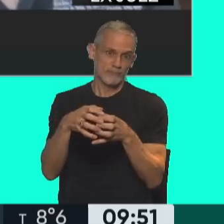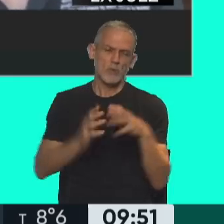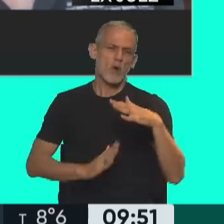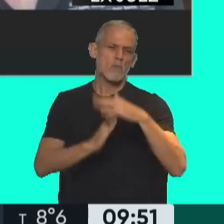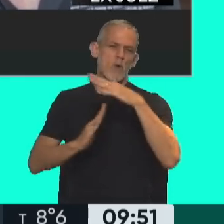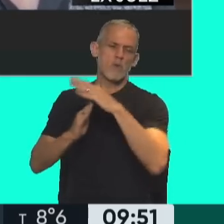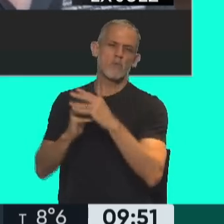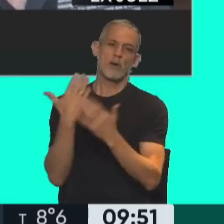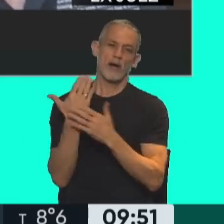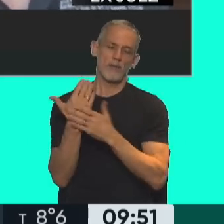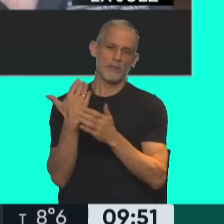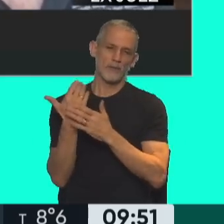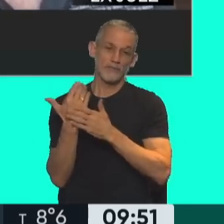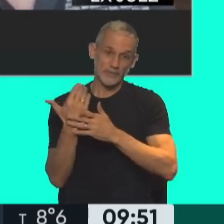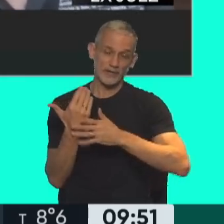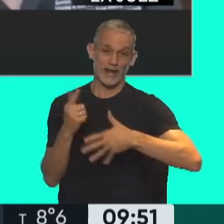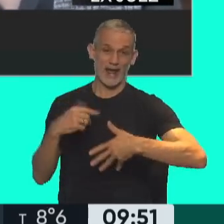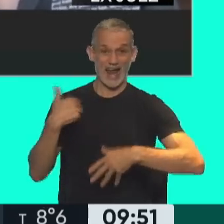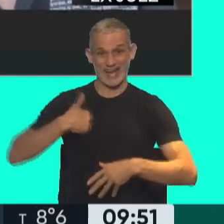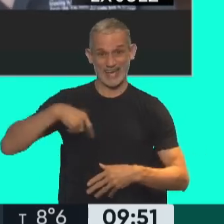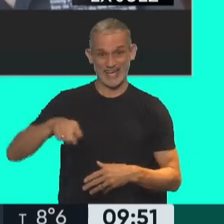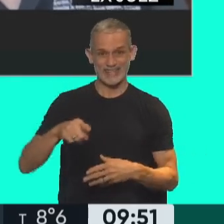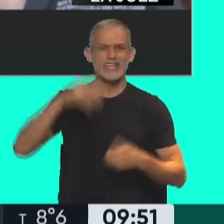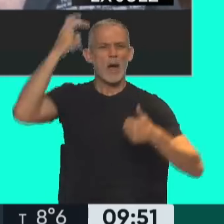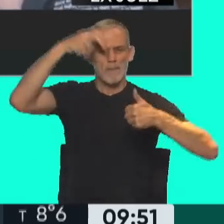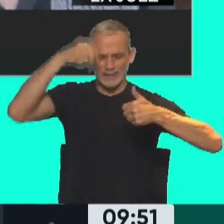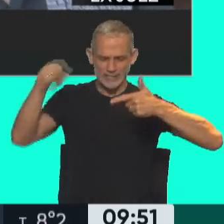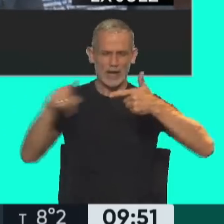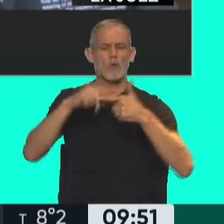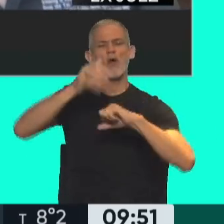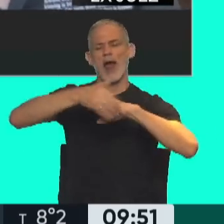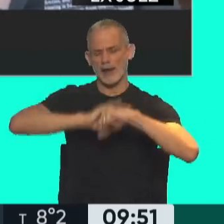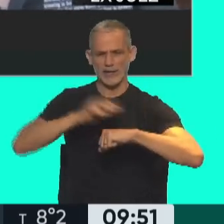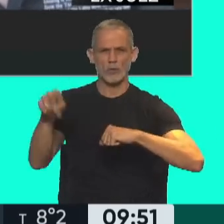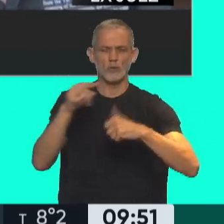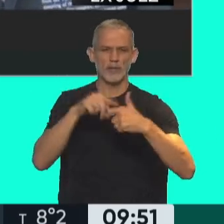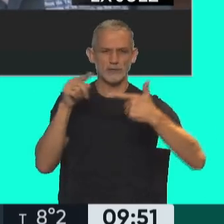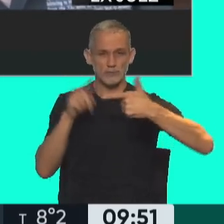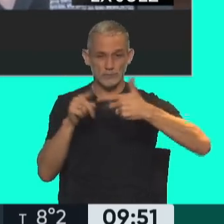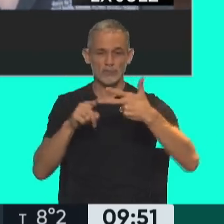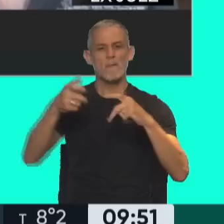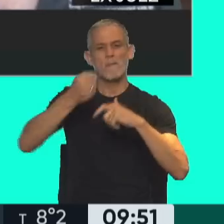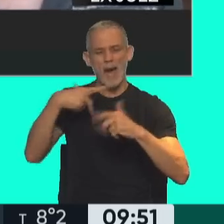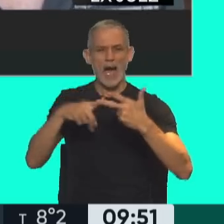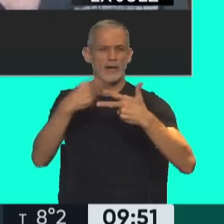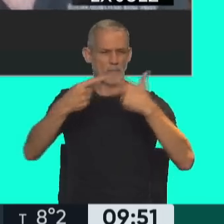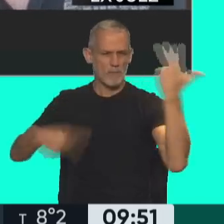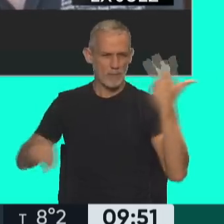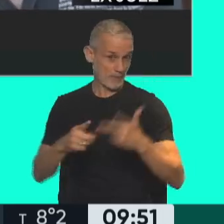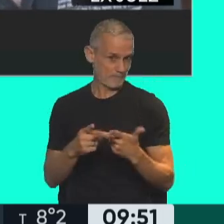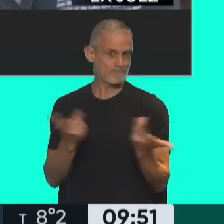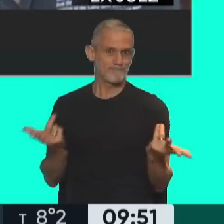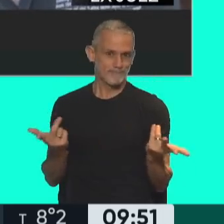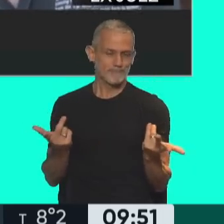límites de la derecha de la región y de la argentina patricia bulrich horacio rodríguez de esta mauricio macri etcétera